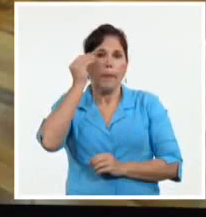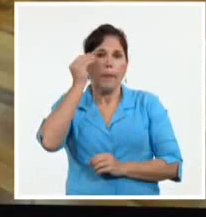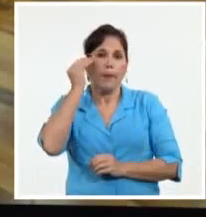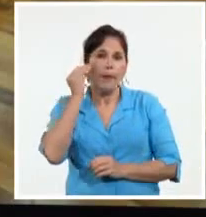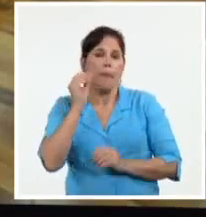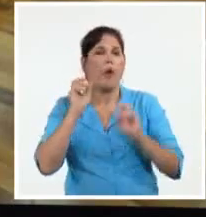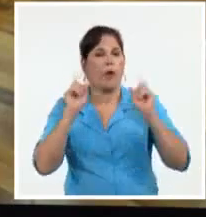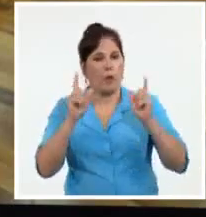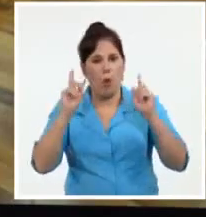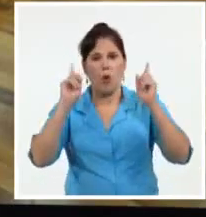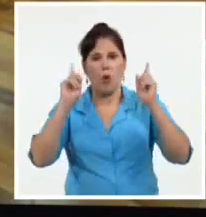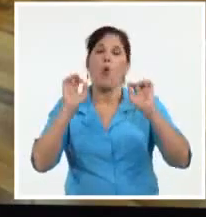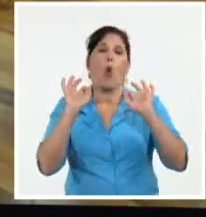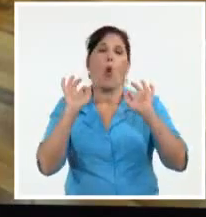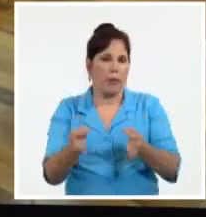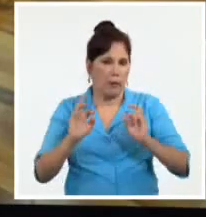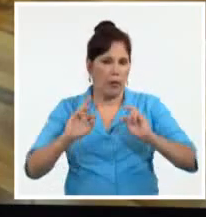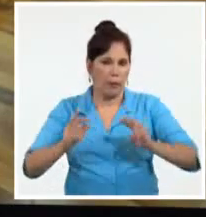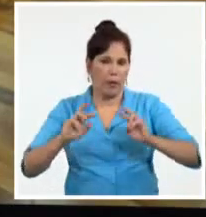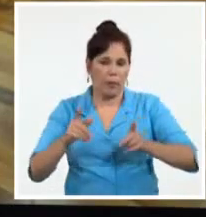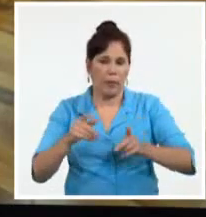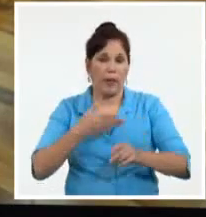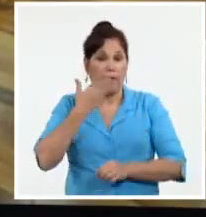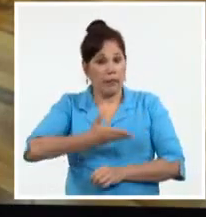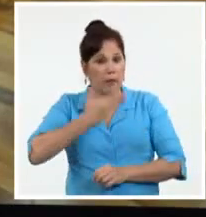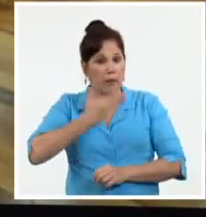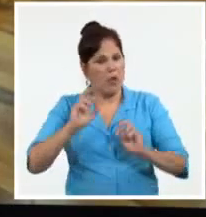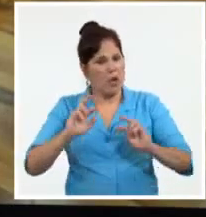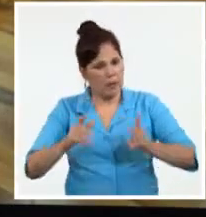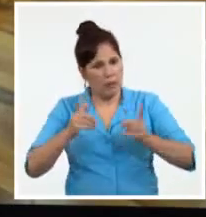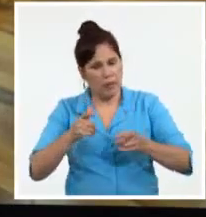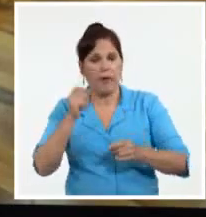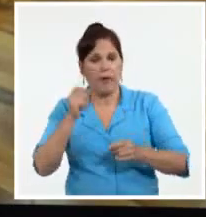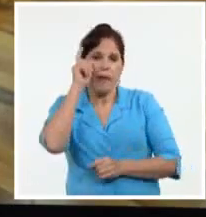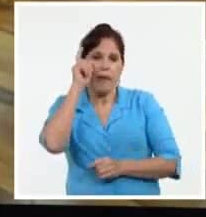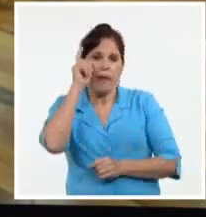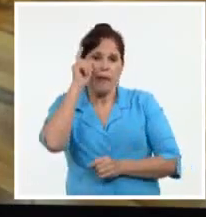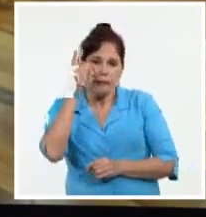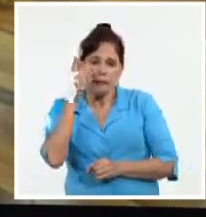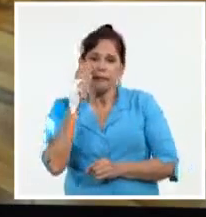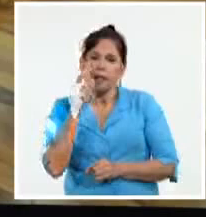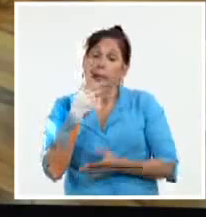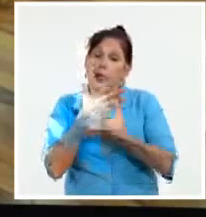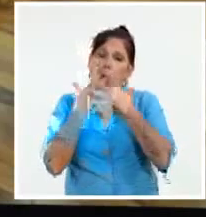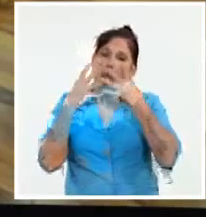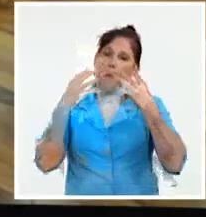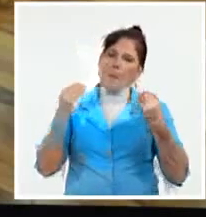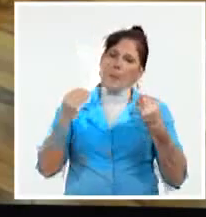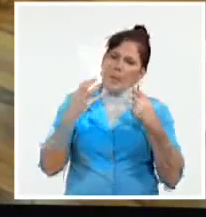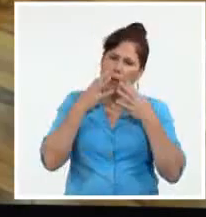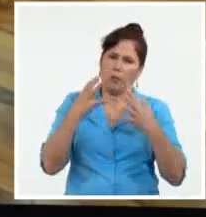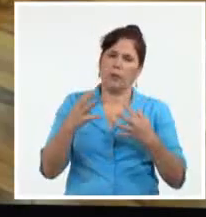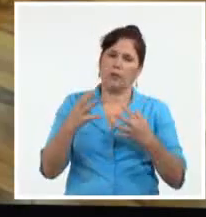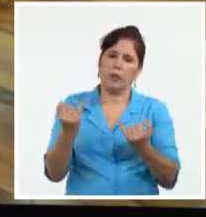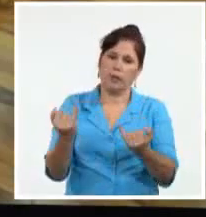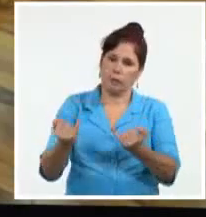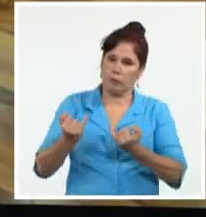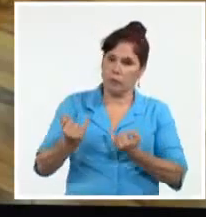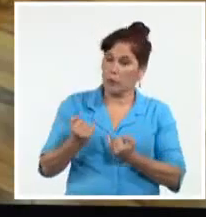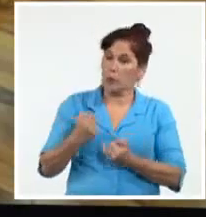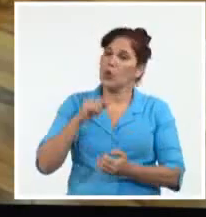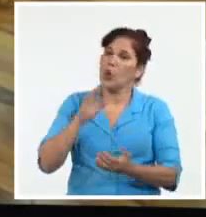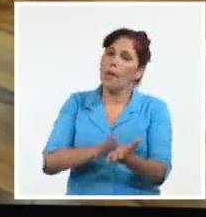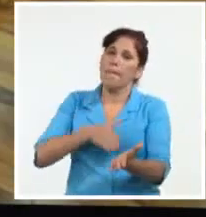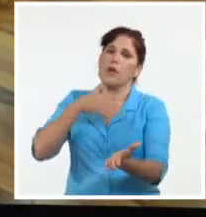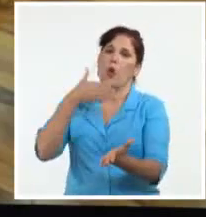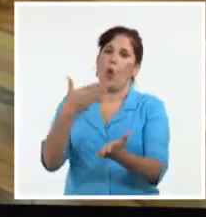otra reunión son más de lo mismo. En los discursos se repiten demasiadas ideas y se nos pierden los mensajes importantes. Por eso les